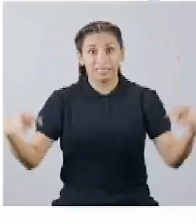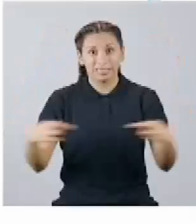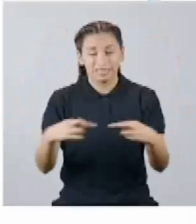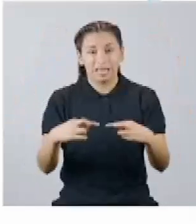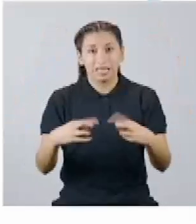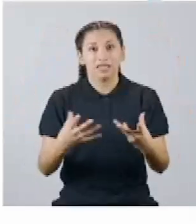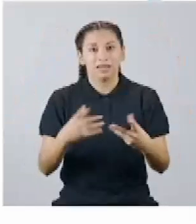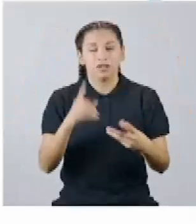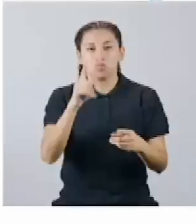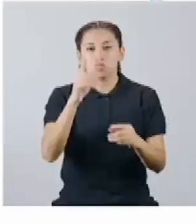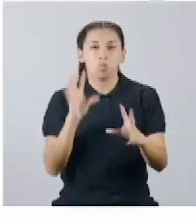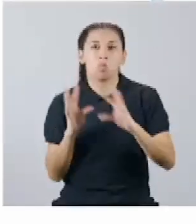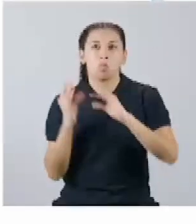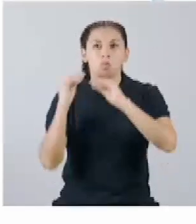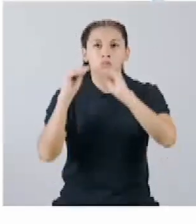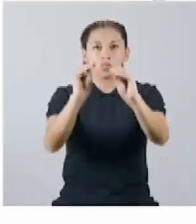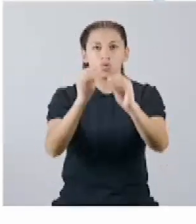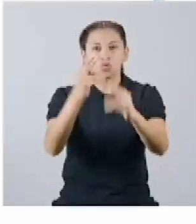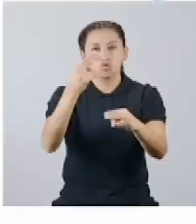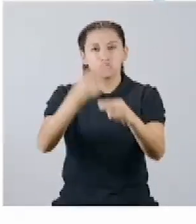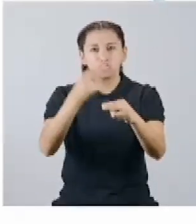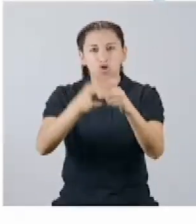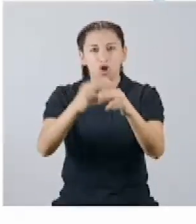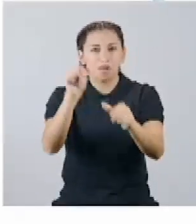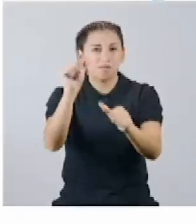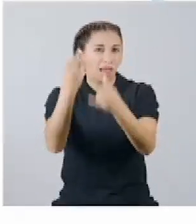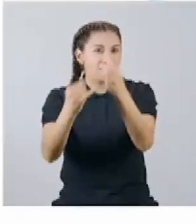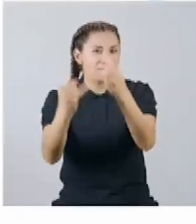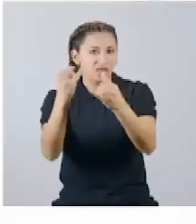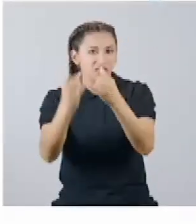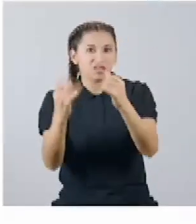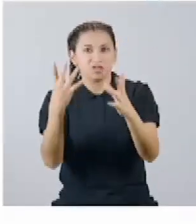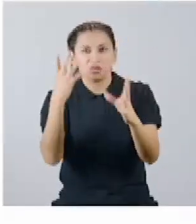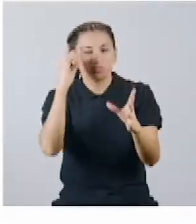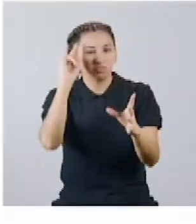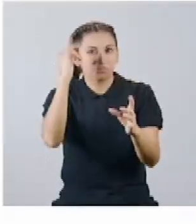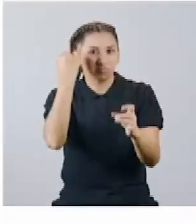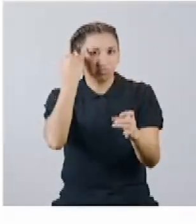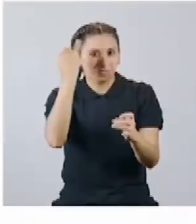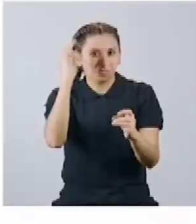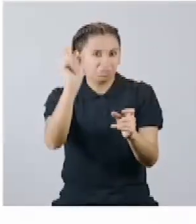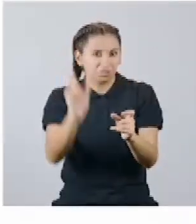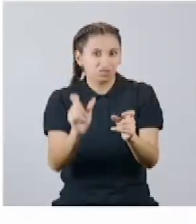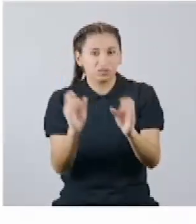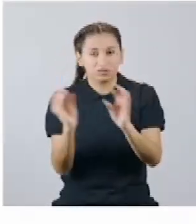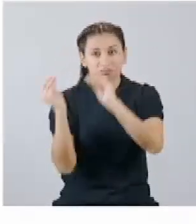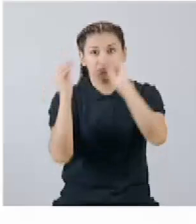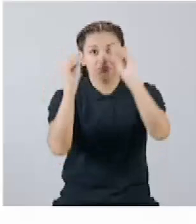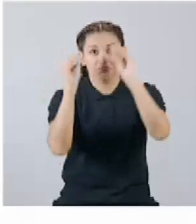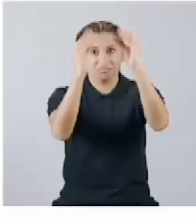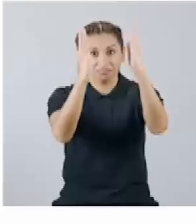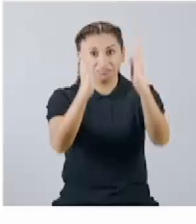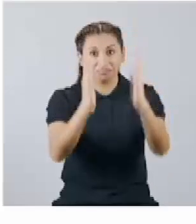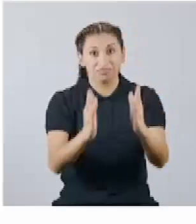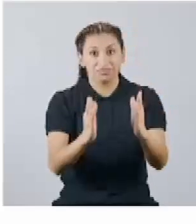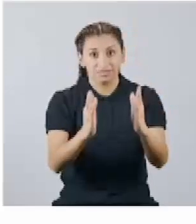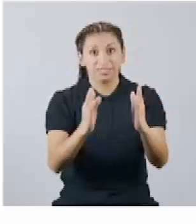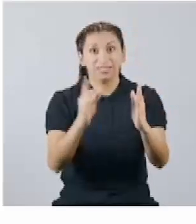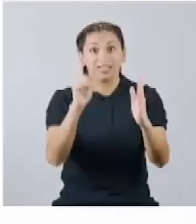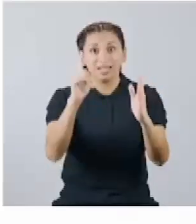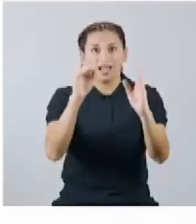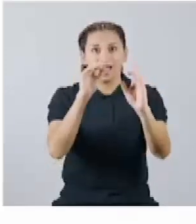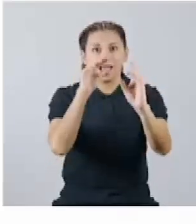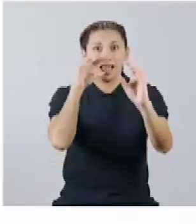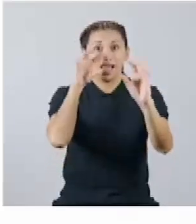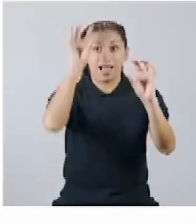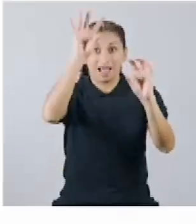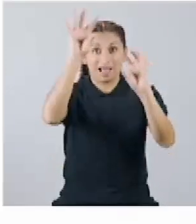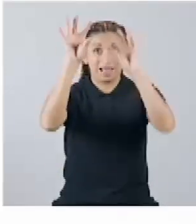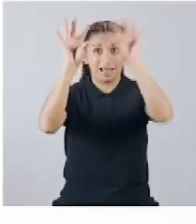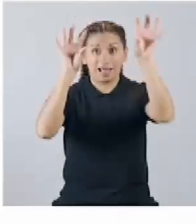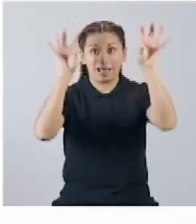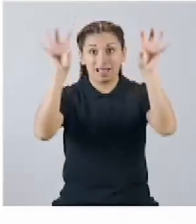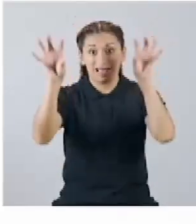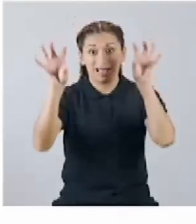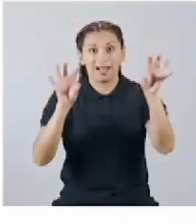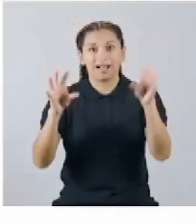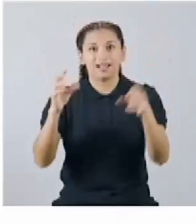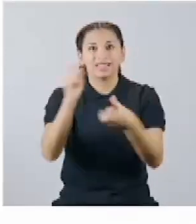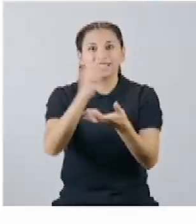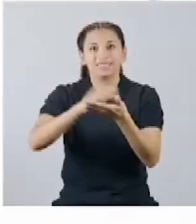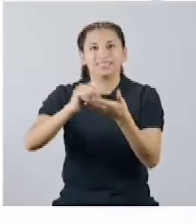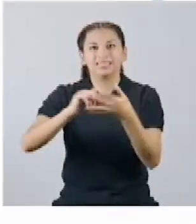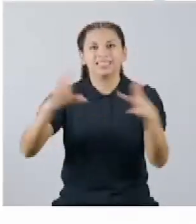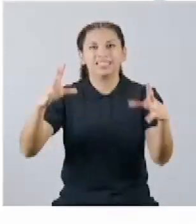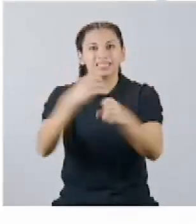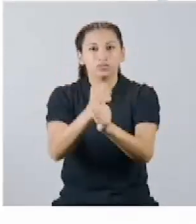apellido y creamos un perfil específico del usuario. Alrededor de la figura se escribe un resumen o